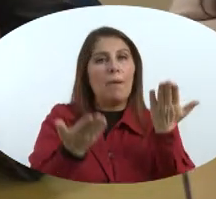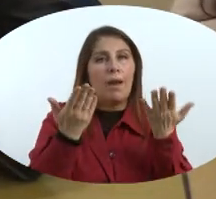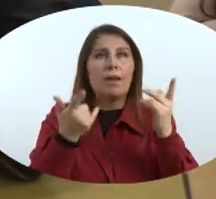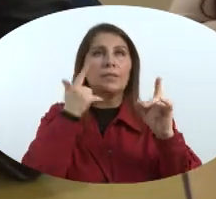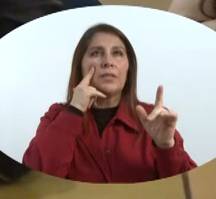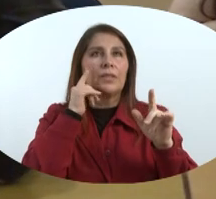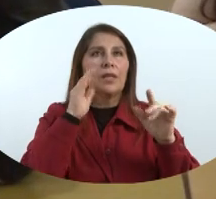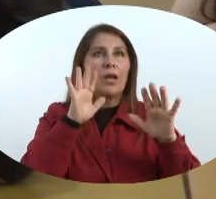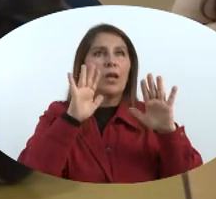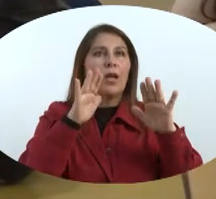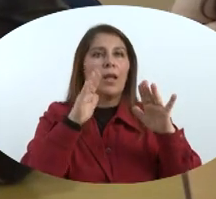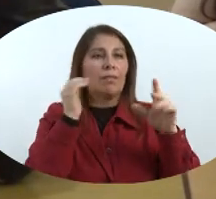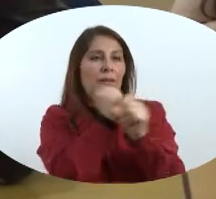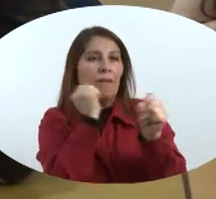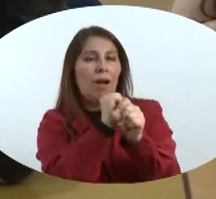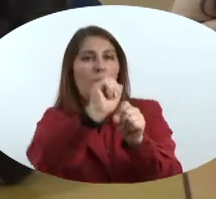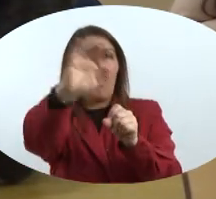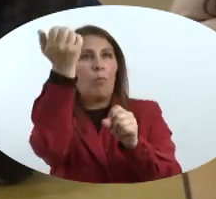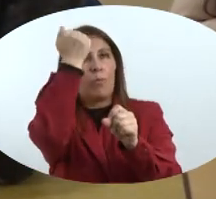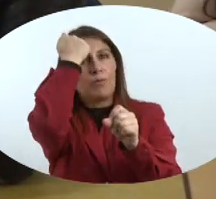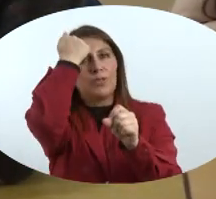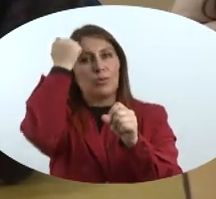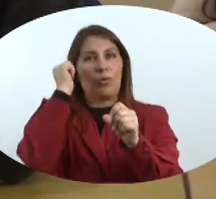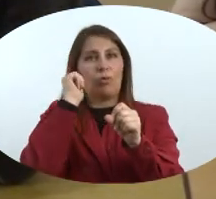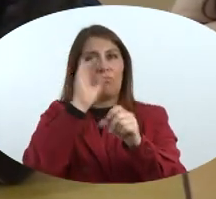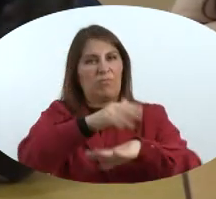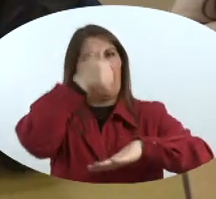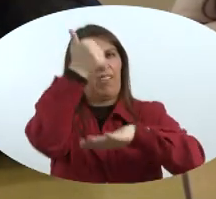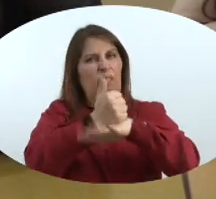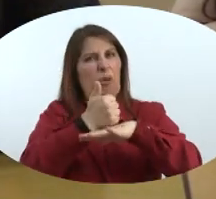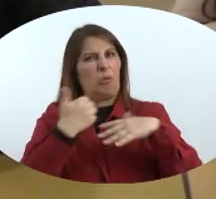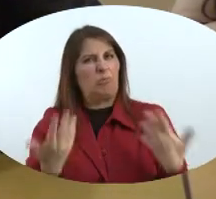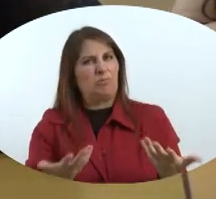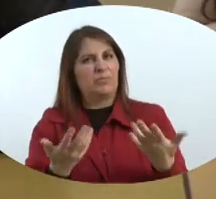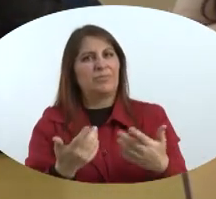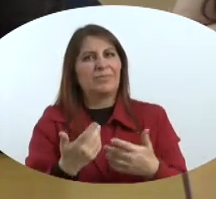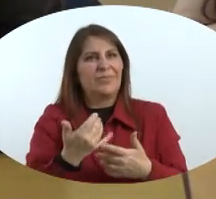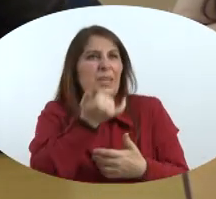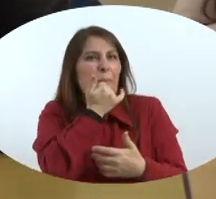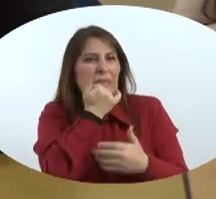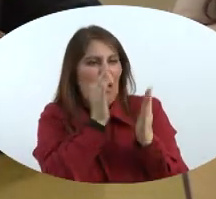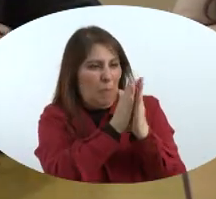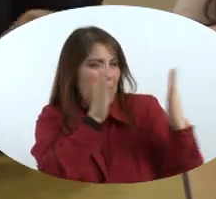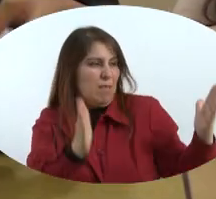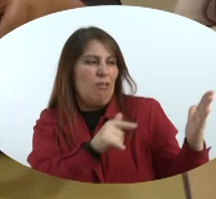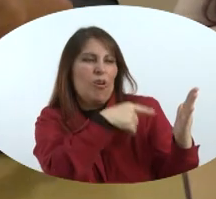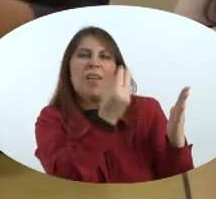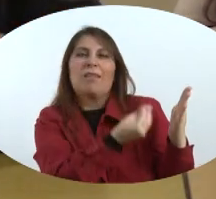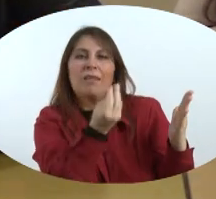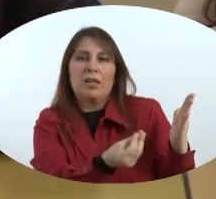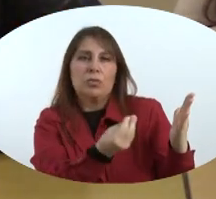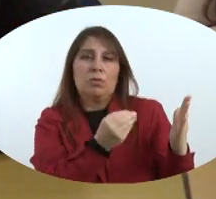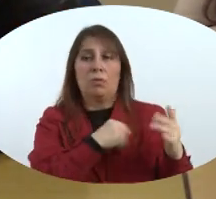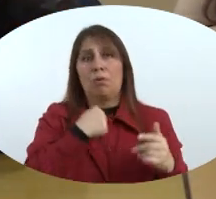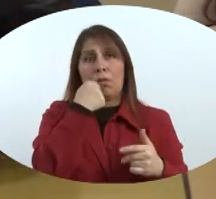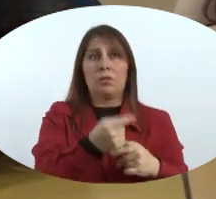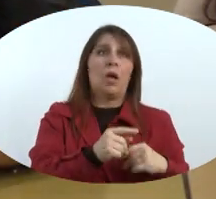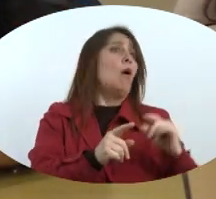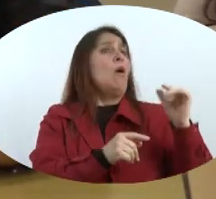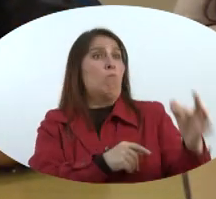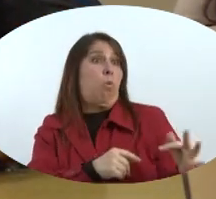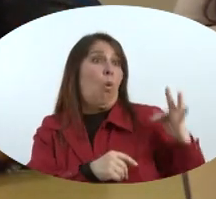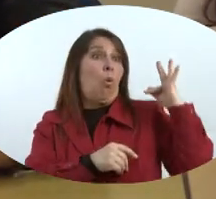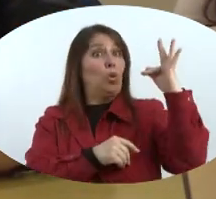del primer periodo del profesor leonardo yo creo que todo hay que darle su justa proporción uno acá no puede llegar a decir que es totalmente negativo